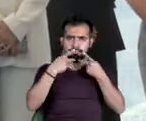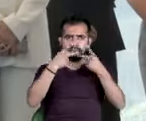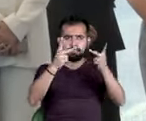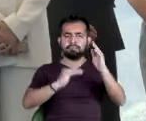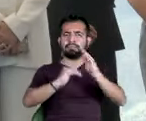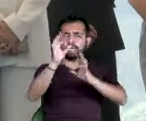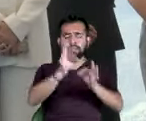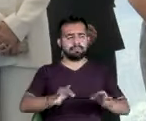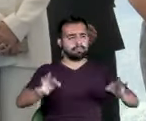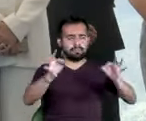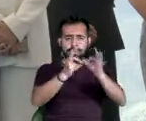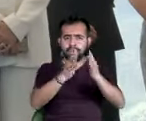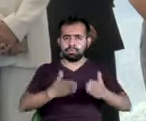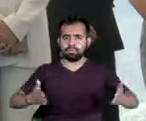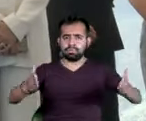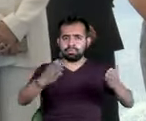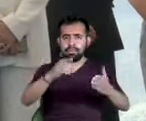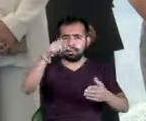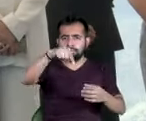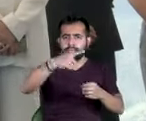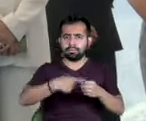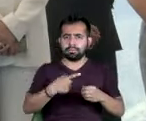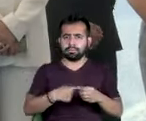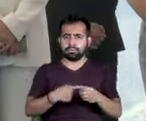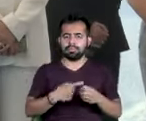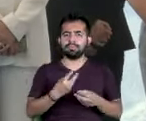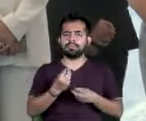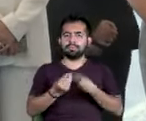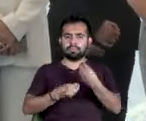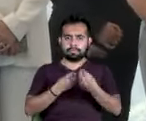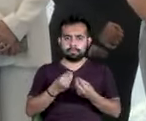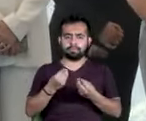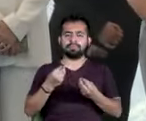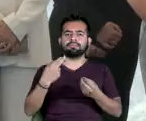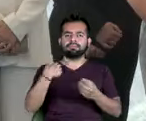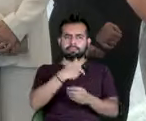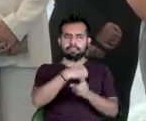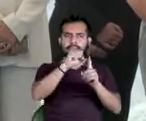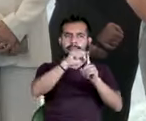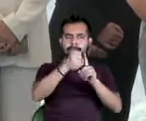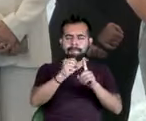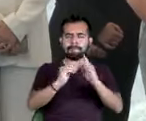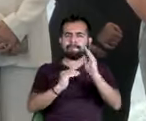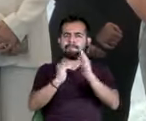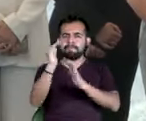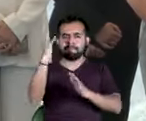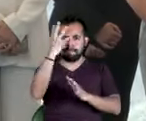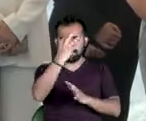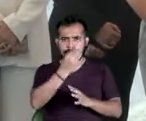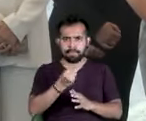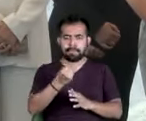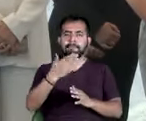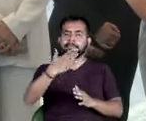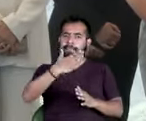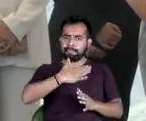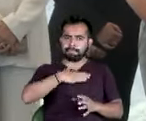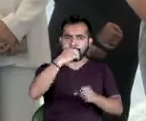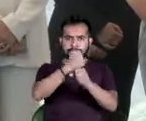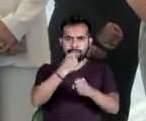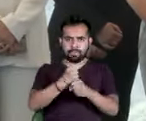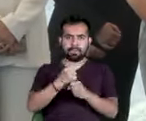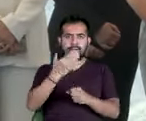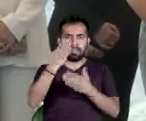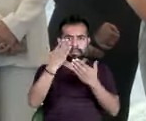importante de la historia de la capital, sin duda alguna. Vamos a tener el sistema más moderno, sin duda alguna, pero yo trabajaré para que ese sistema